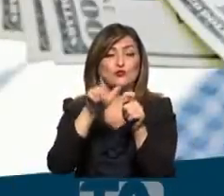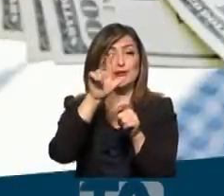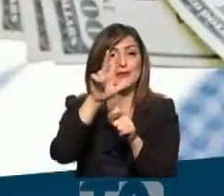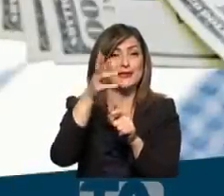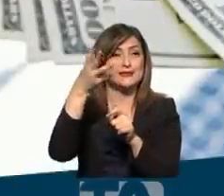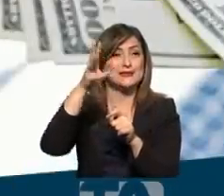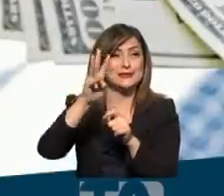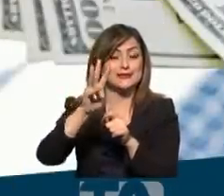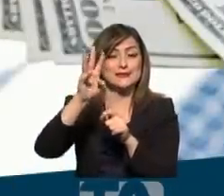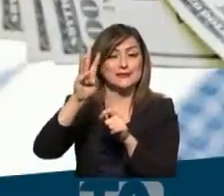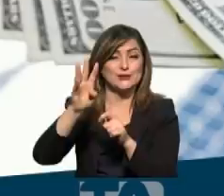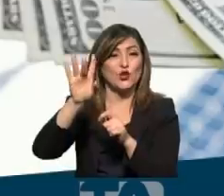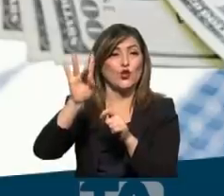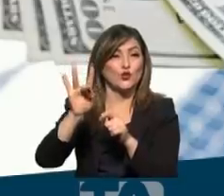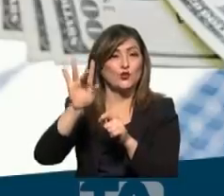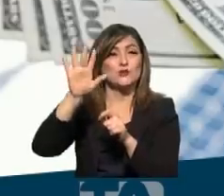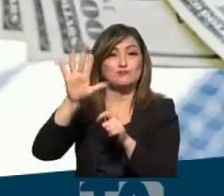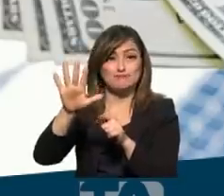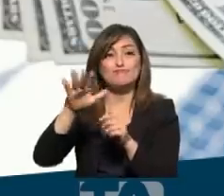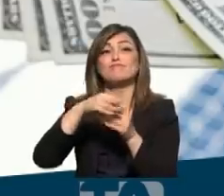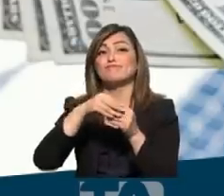en suma